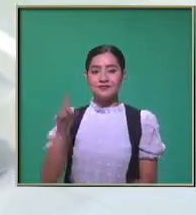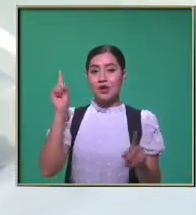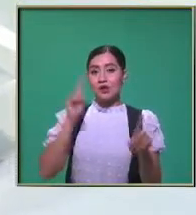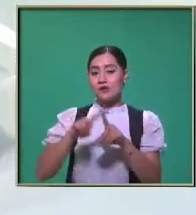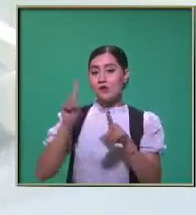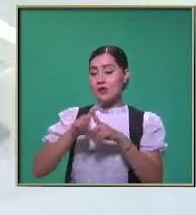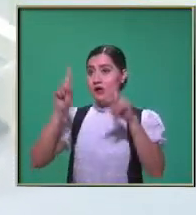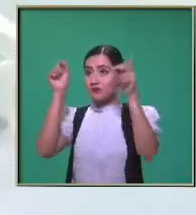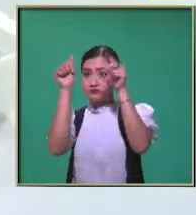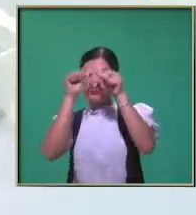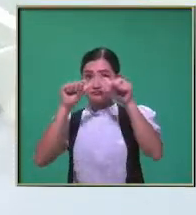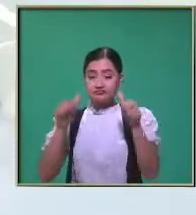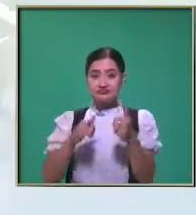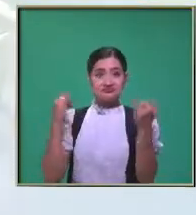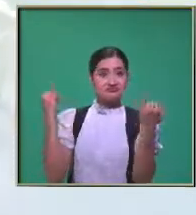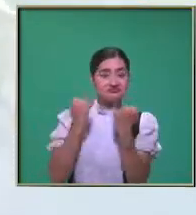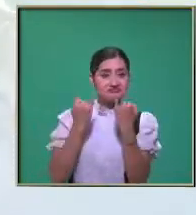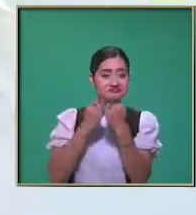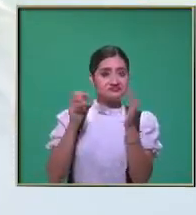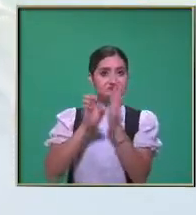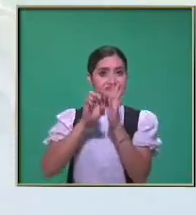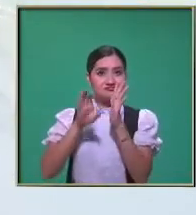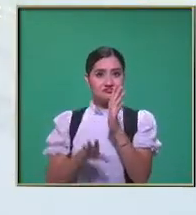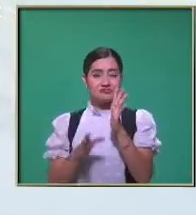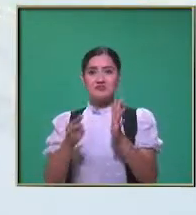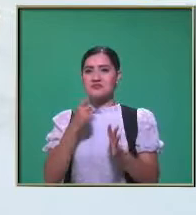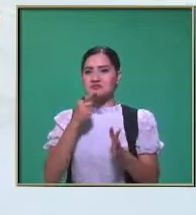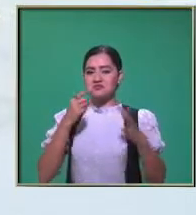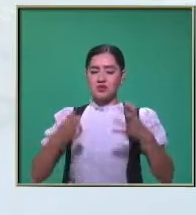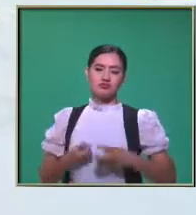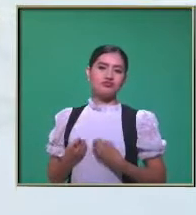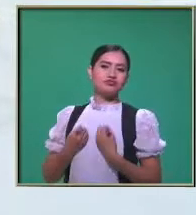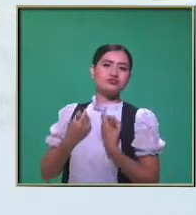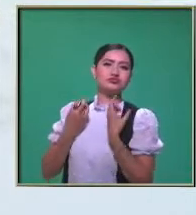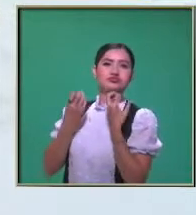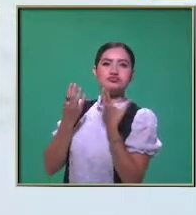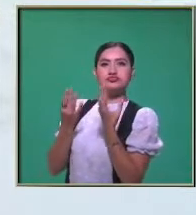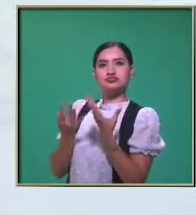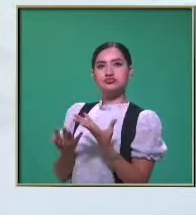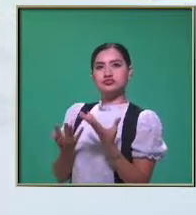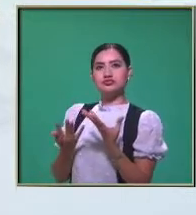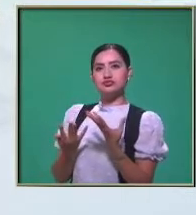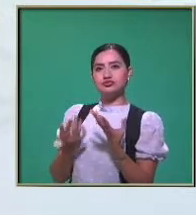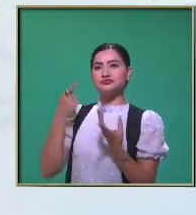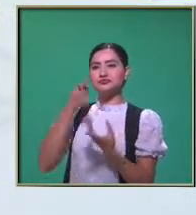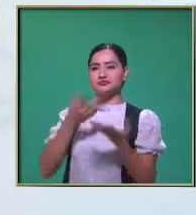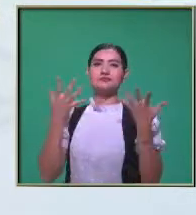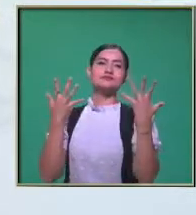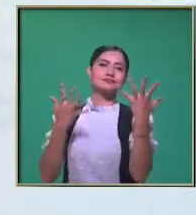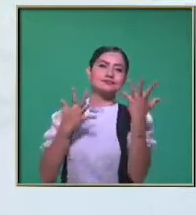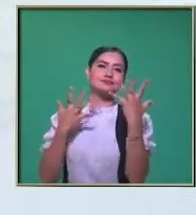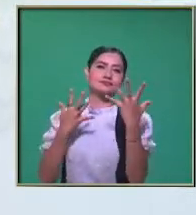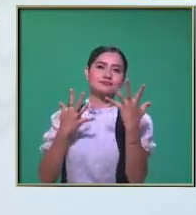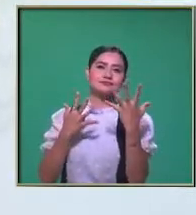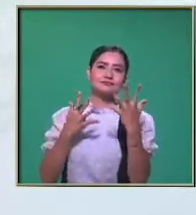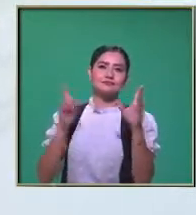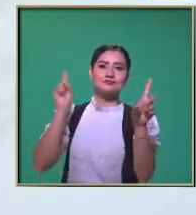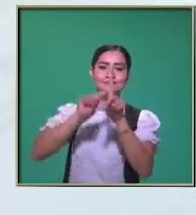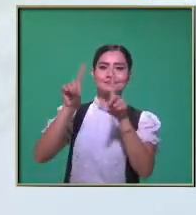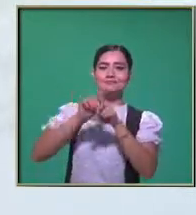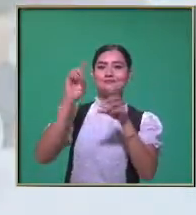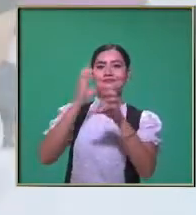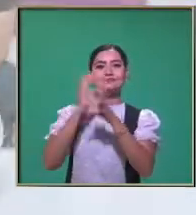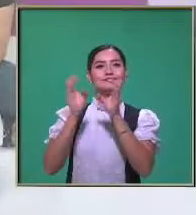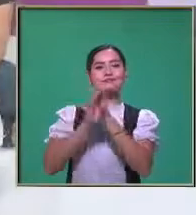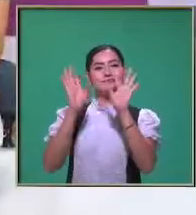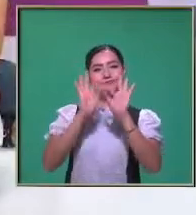arte, también que los niños puedan expresar lo que sienten o lo que ellos desean con estos elementos que también